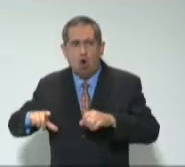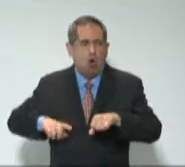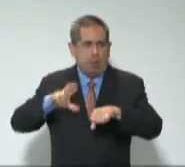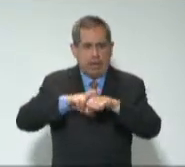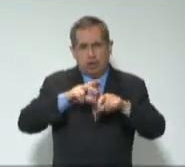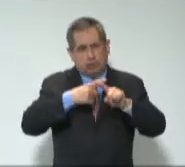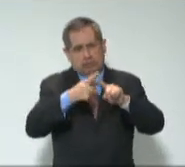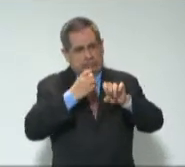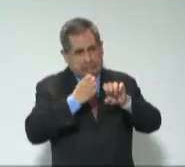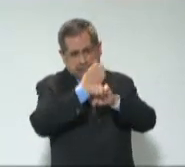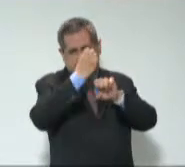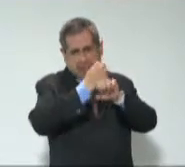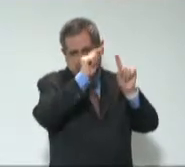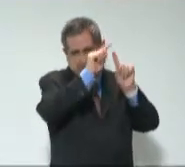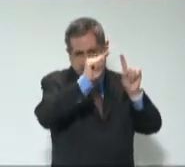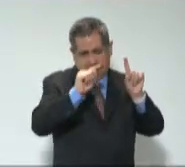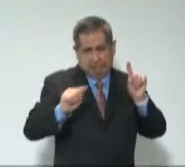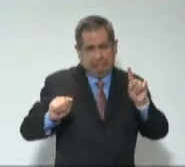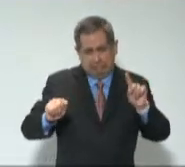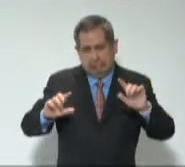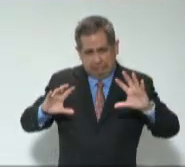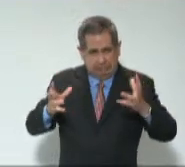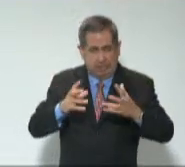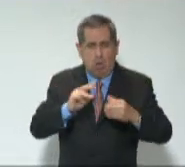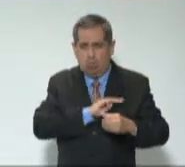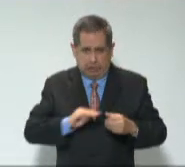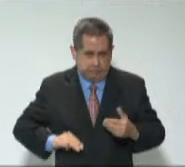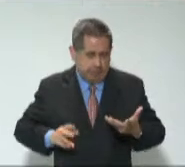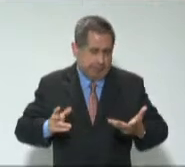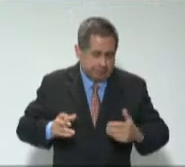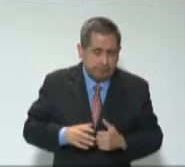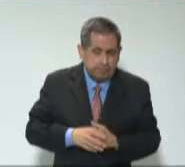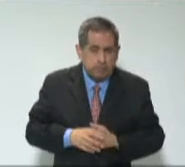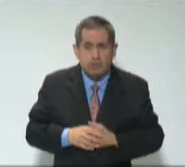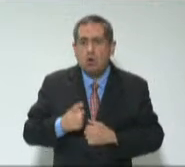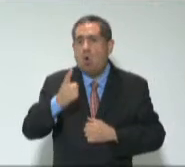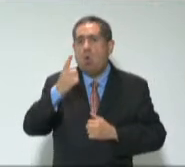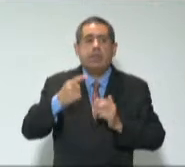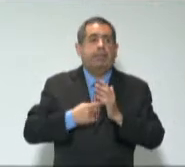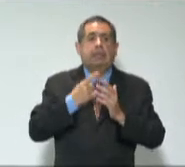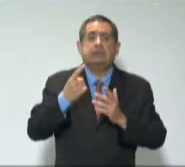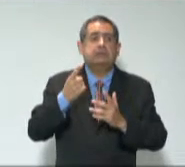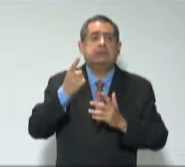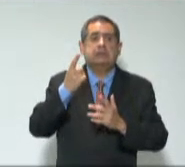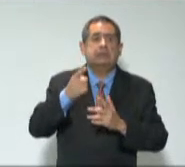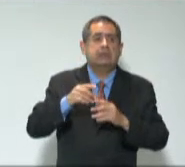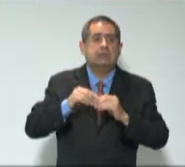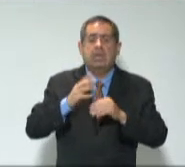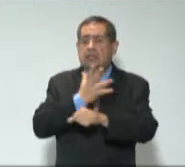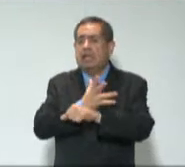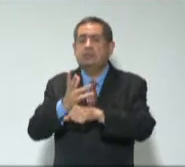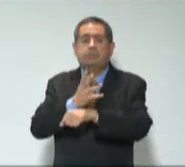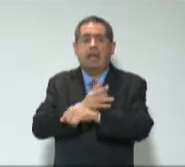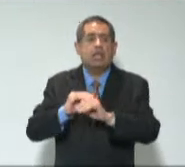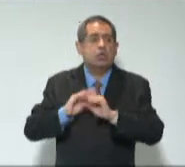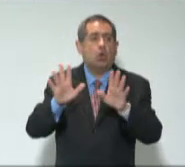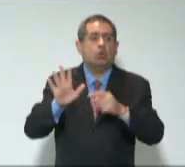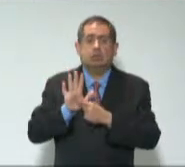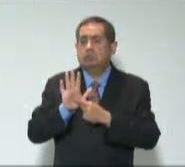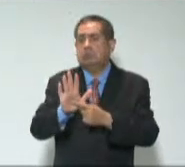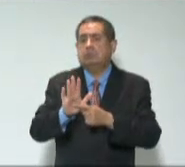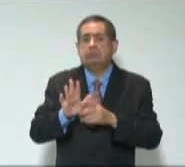consideramos también el nivel Estatal y a nivel municipal con solo ser transparentes proactivamente